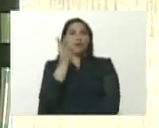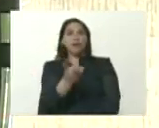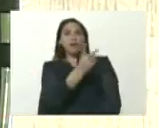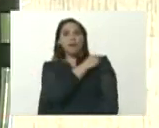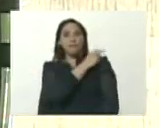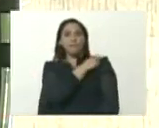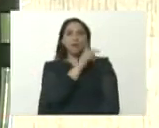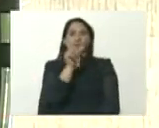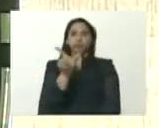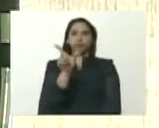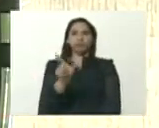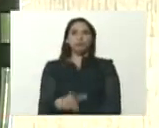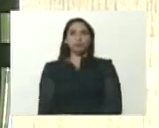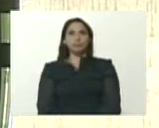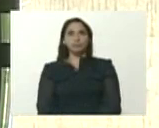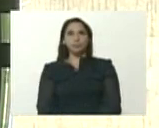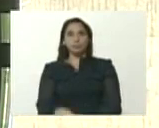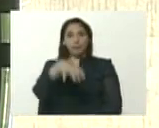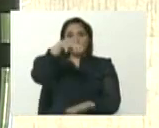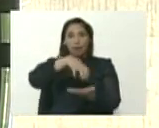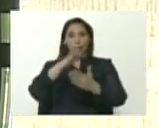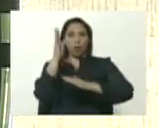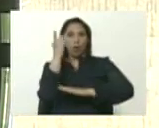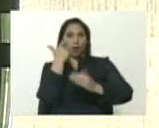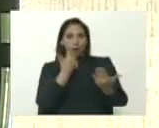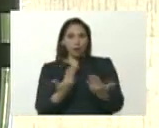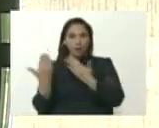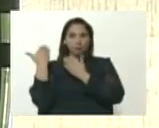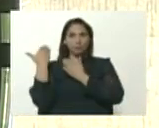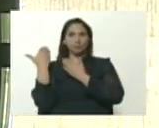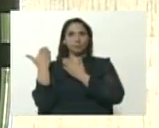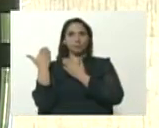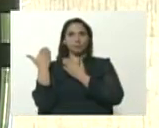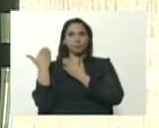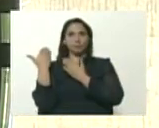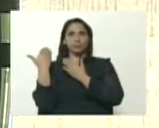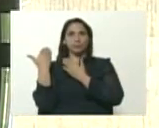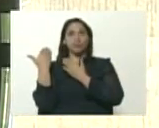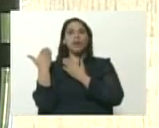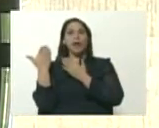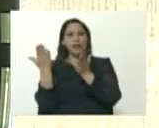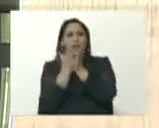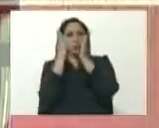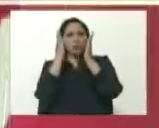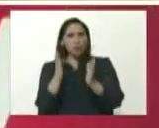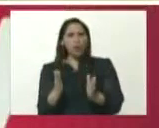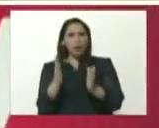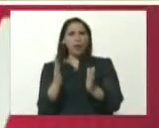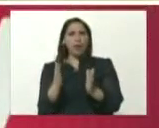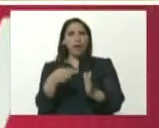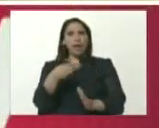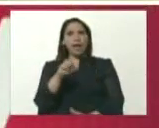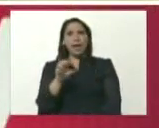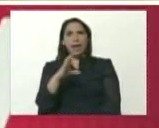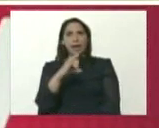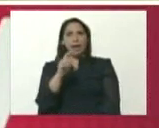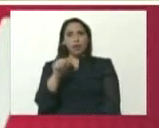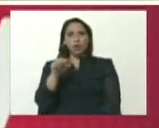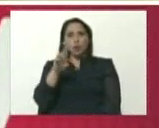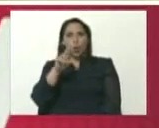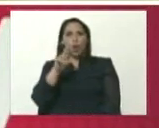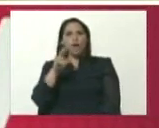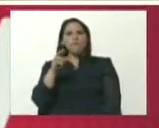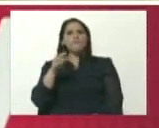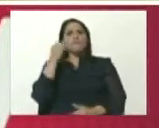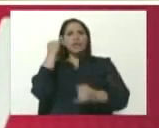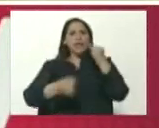Partido Socialista Unido de Venezuela en el estado Lara. Ella se encuentra en la Escuela Granja Bolivariana Héctor Rojas, al final de la